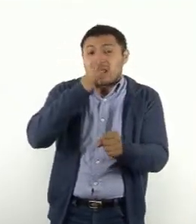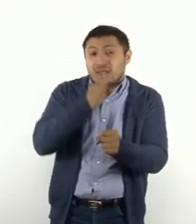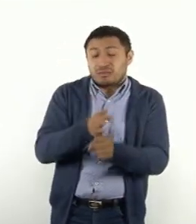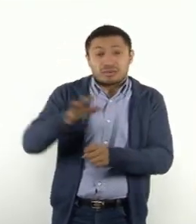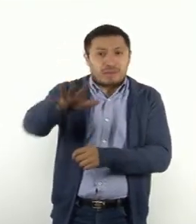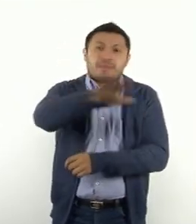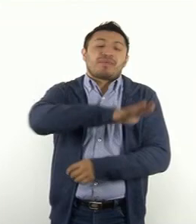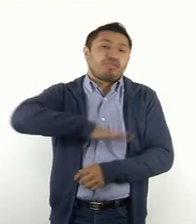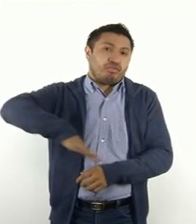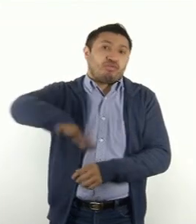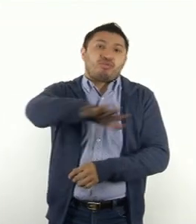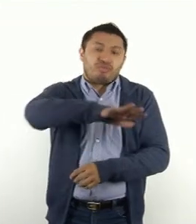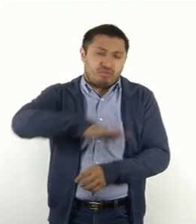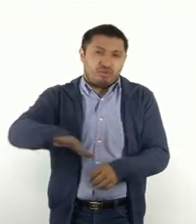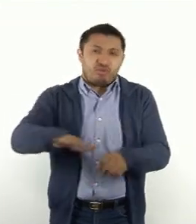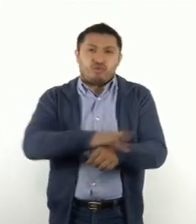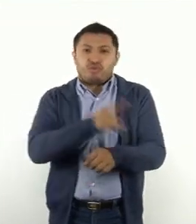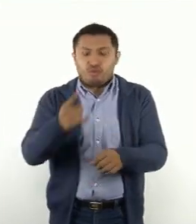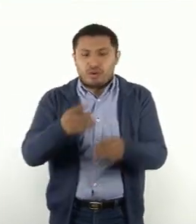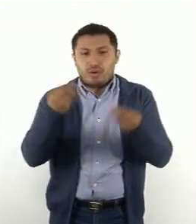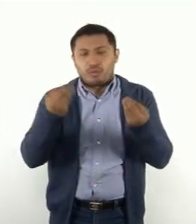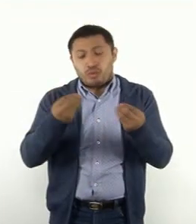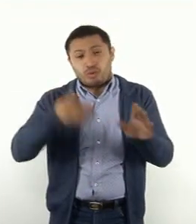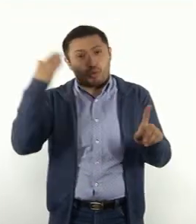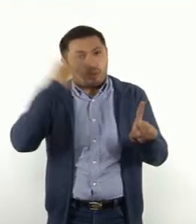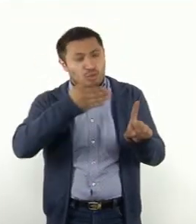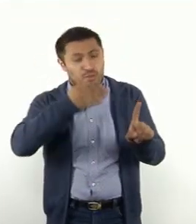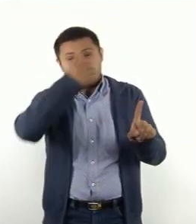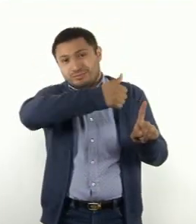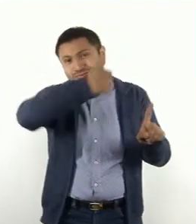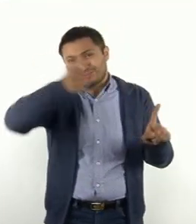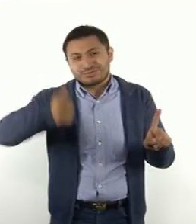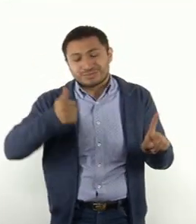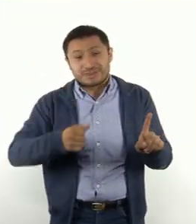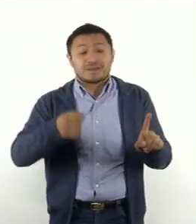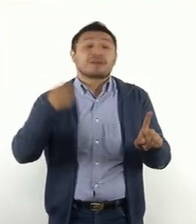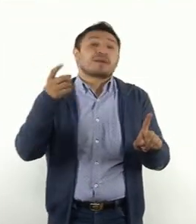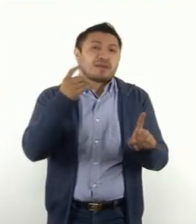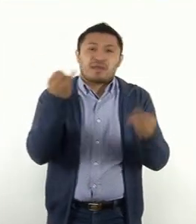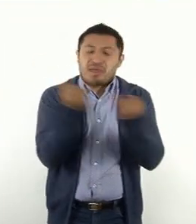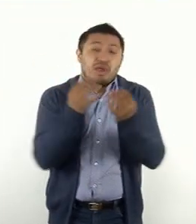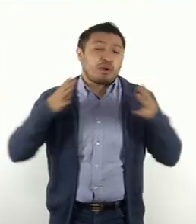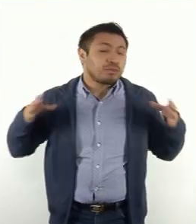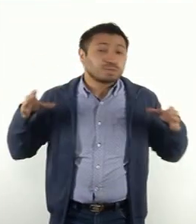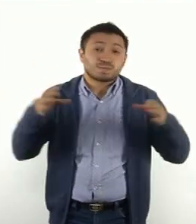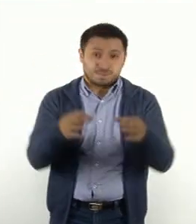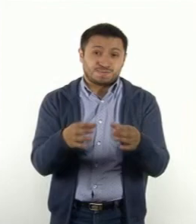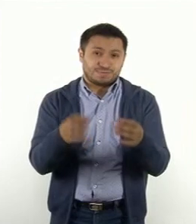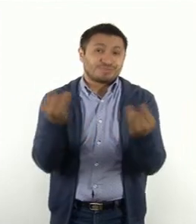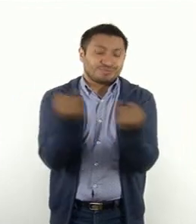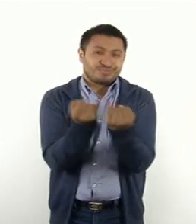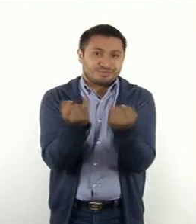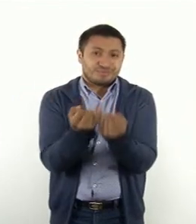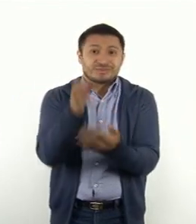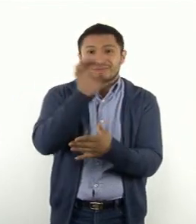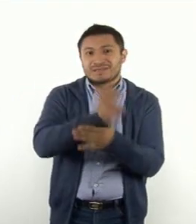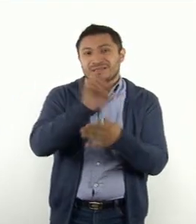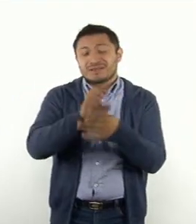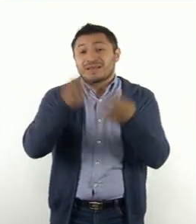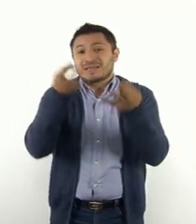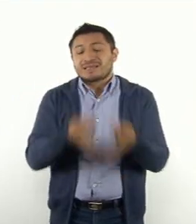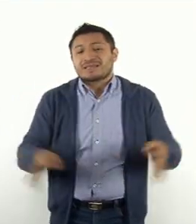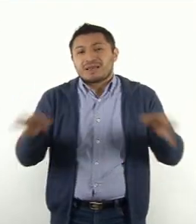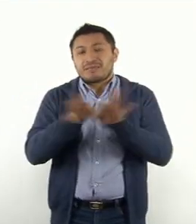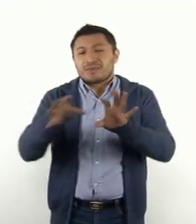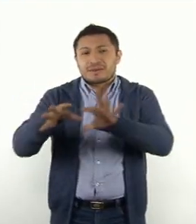pública, ya que muchos de nuestros intereses personales son también colectivos. Por lo tanto, es preciso unir fuerzas